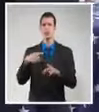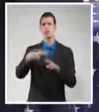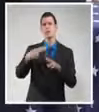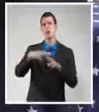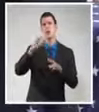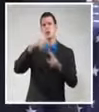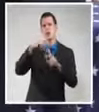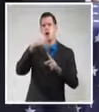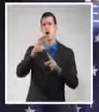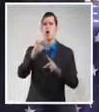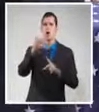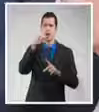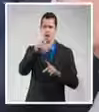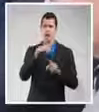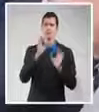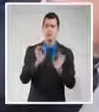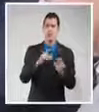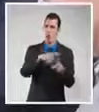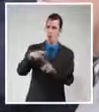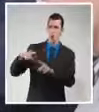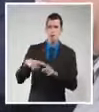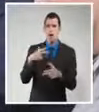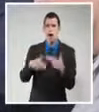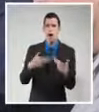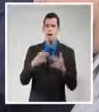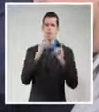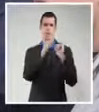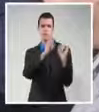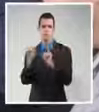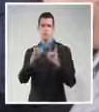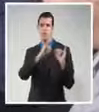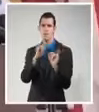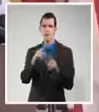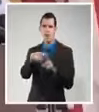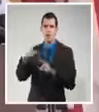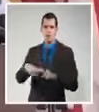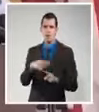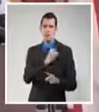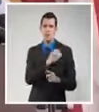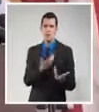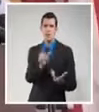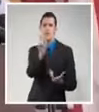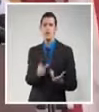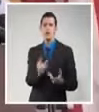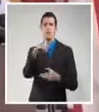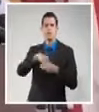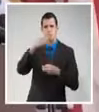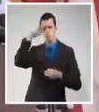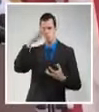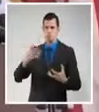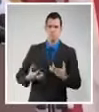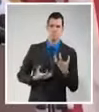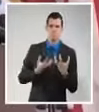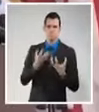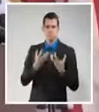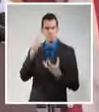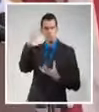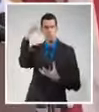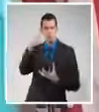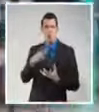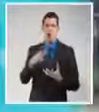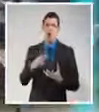una supuesta misión humanitaria y de observación para reanimar y alentar el intento desestabilizador que languidecía a todas